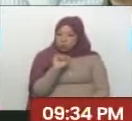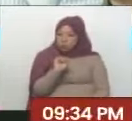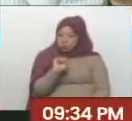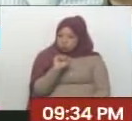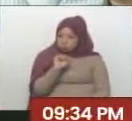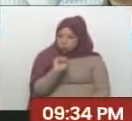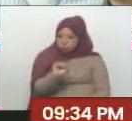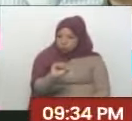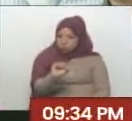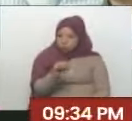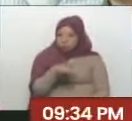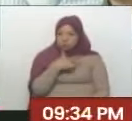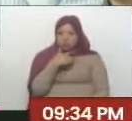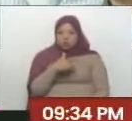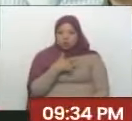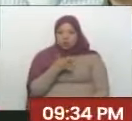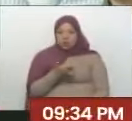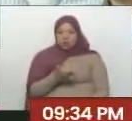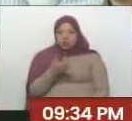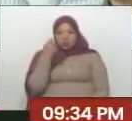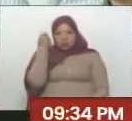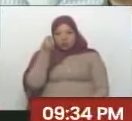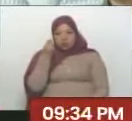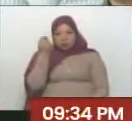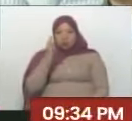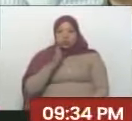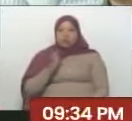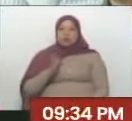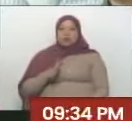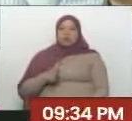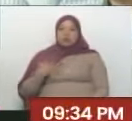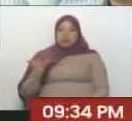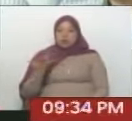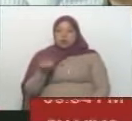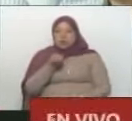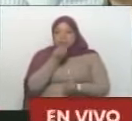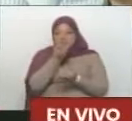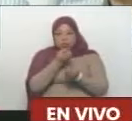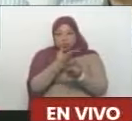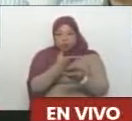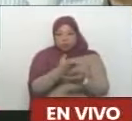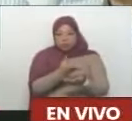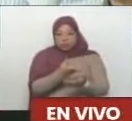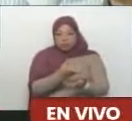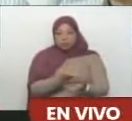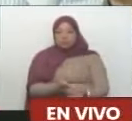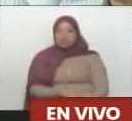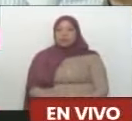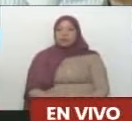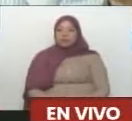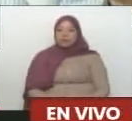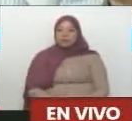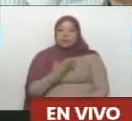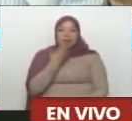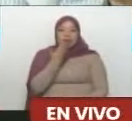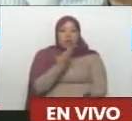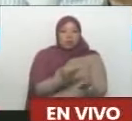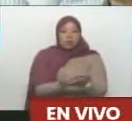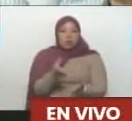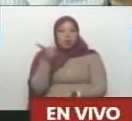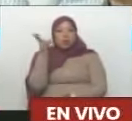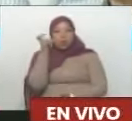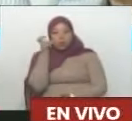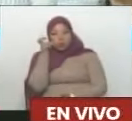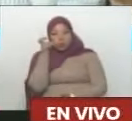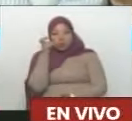que me llena el alma pensar que se pueda mencionar, aparte de la gratitud por escuchar